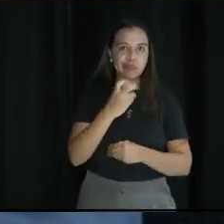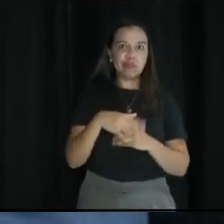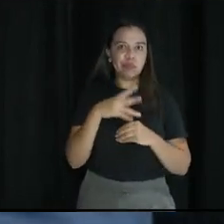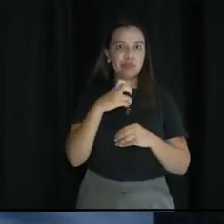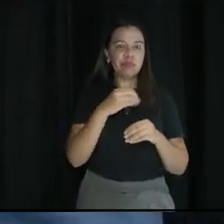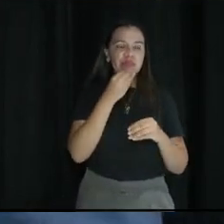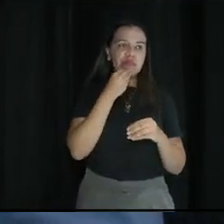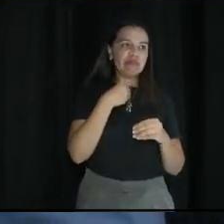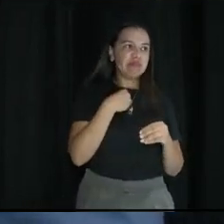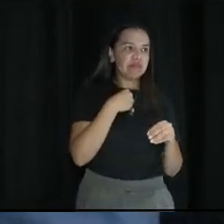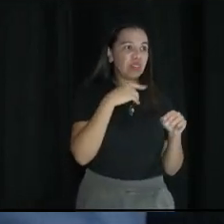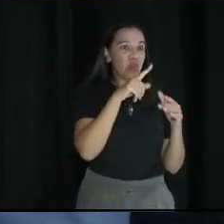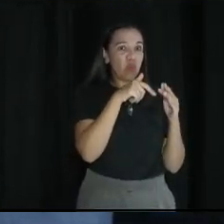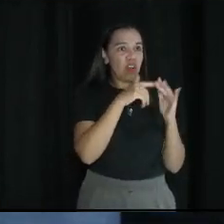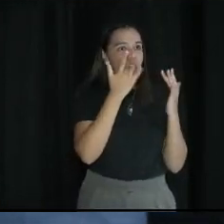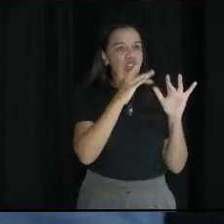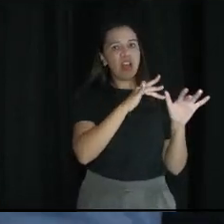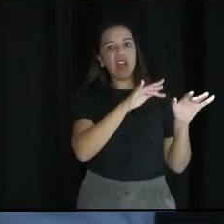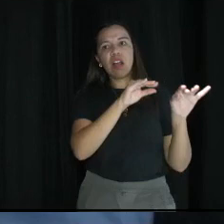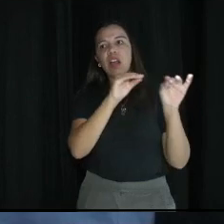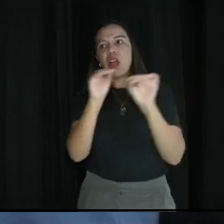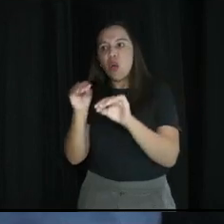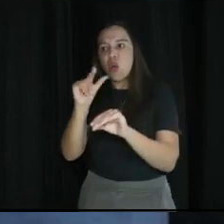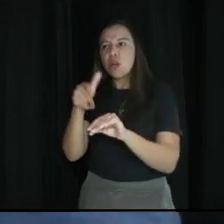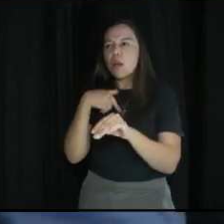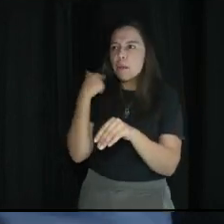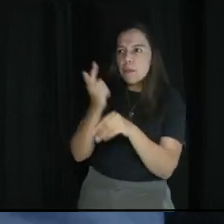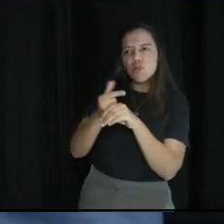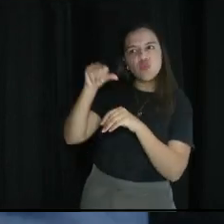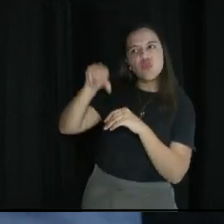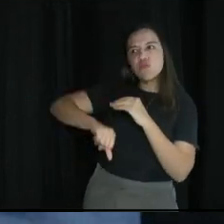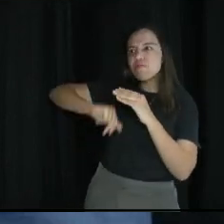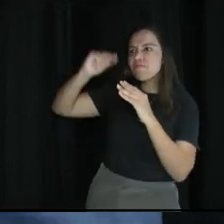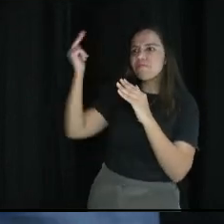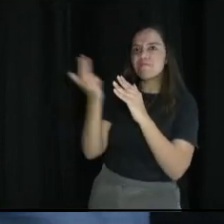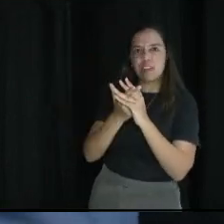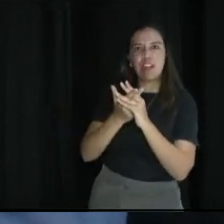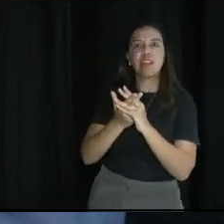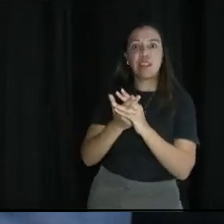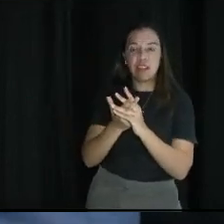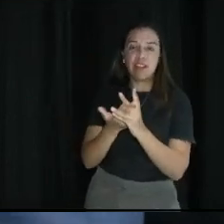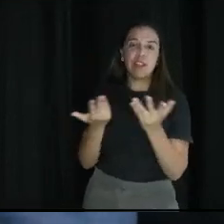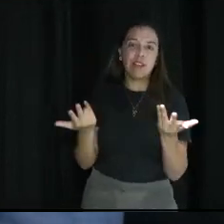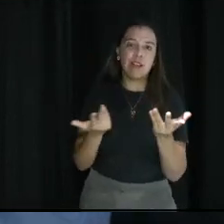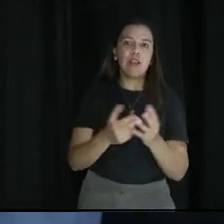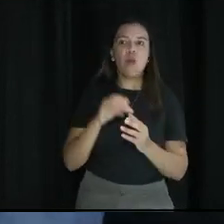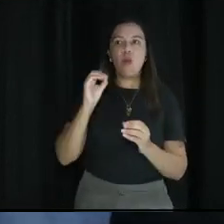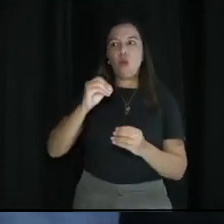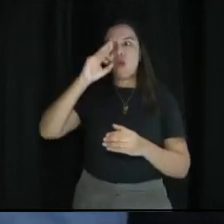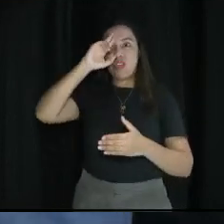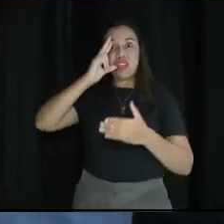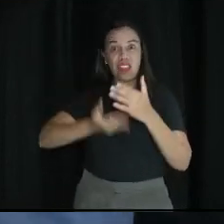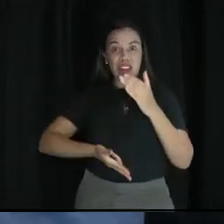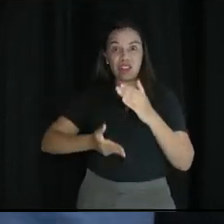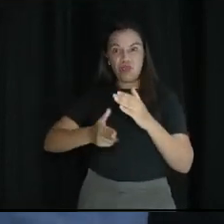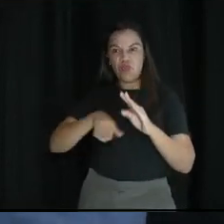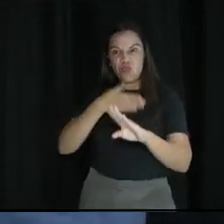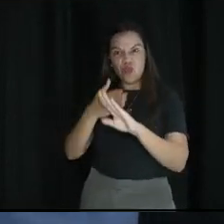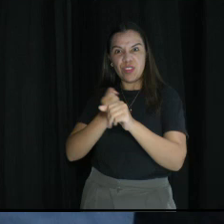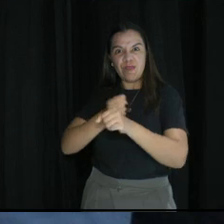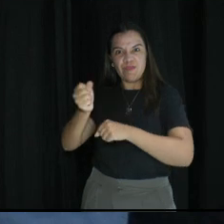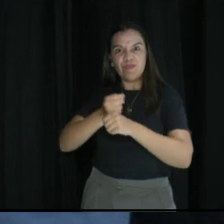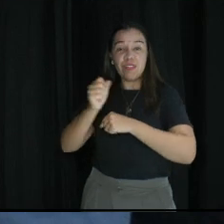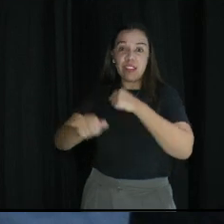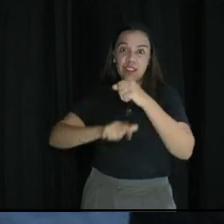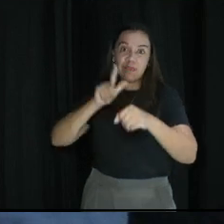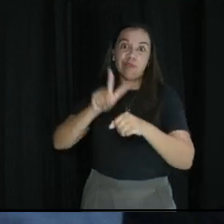en determinado momento sean cazados, sean envenenados y incurran en hechos o delitos de crueldad animal. Por eso es